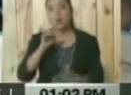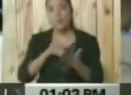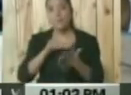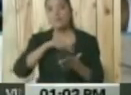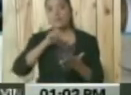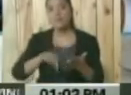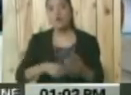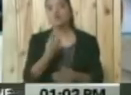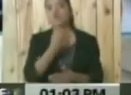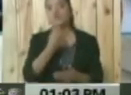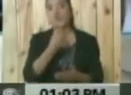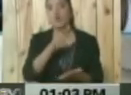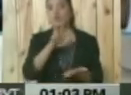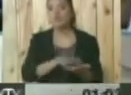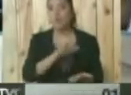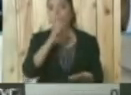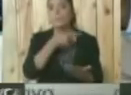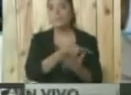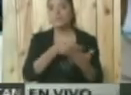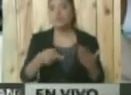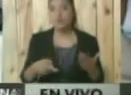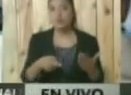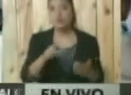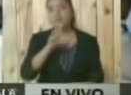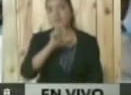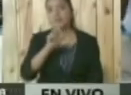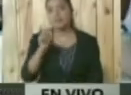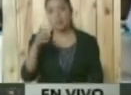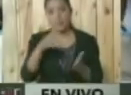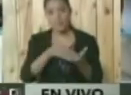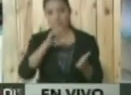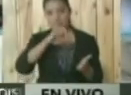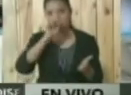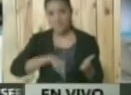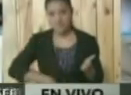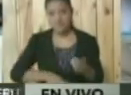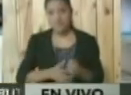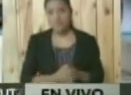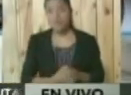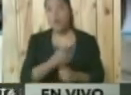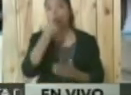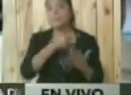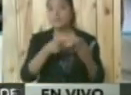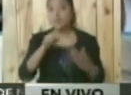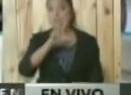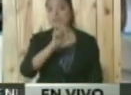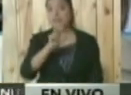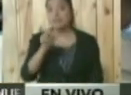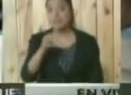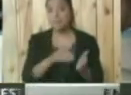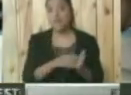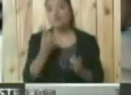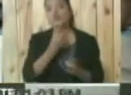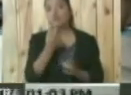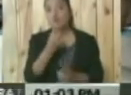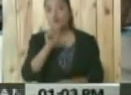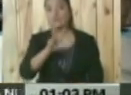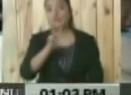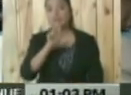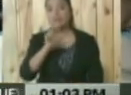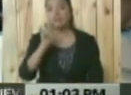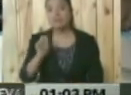a validar 1.300.000 firmas. Curiosamente, de ese 1.300.000 firmas, solamente 395.000